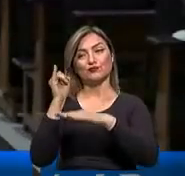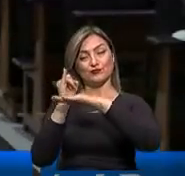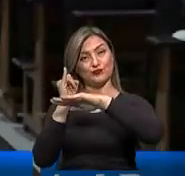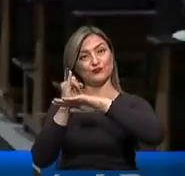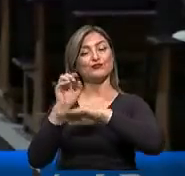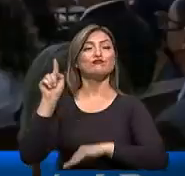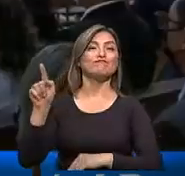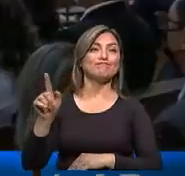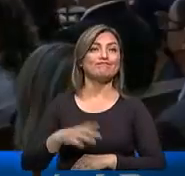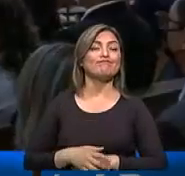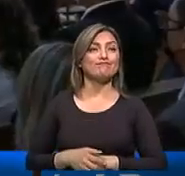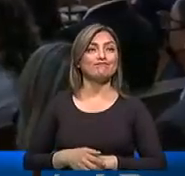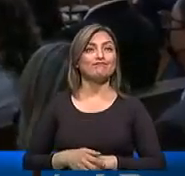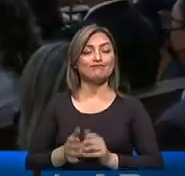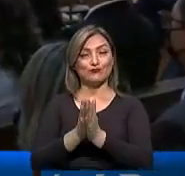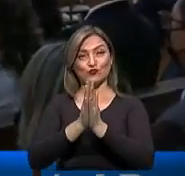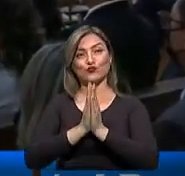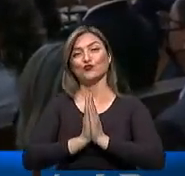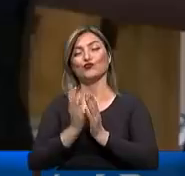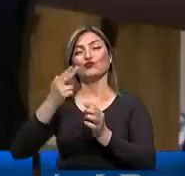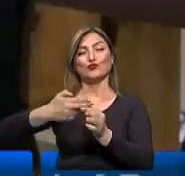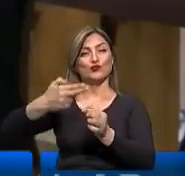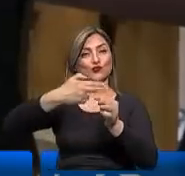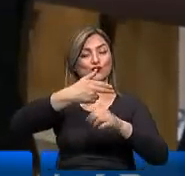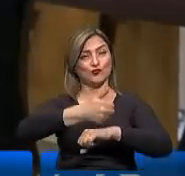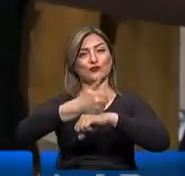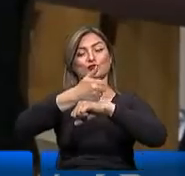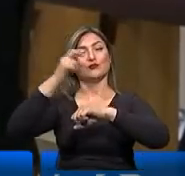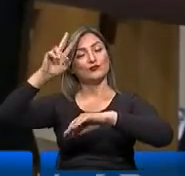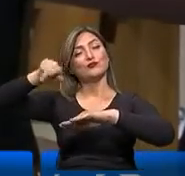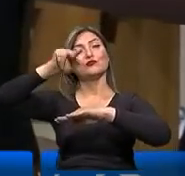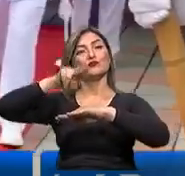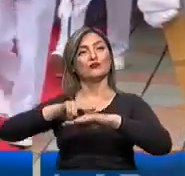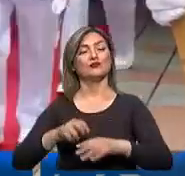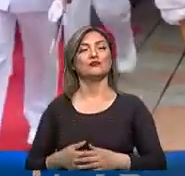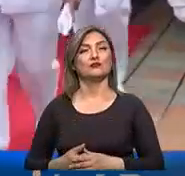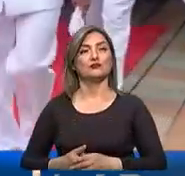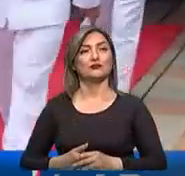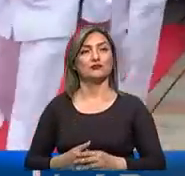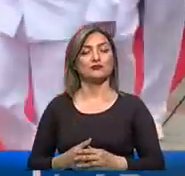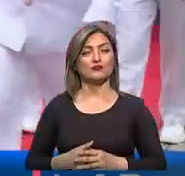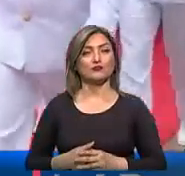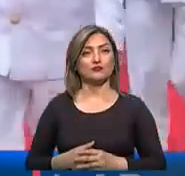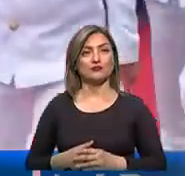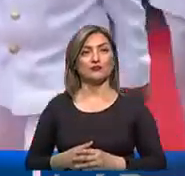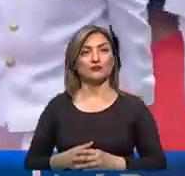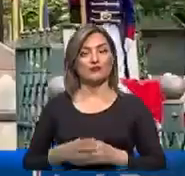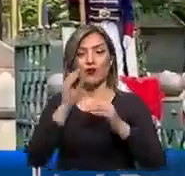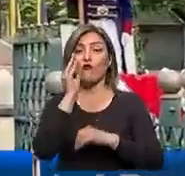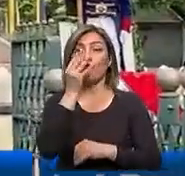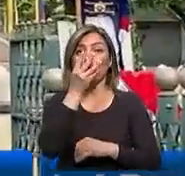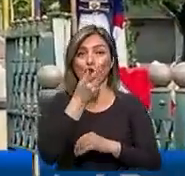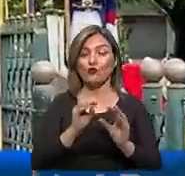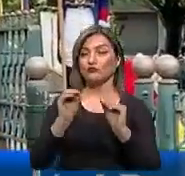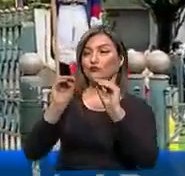Inmaculada con una celebración eucarística donde estuvieron presentes autoridades nacionales y locales. Seguidamente se colocaron ofrendas florales